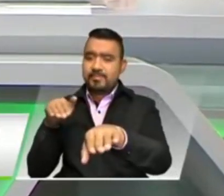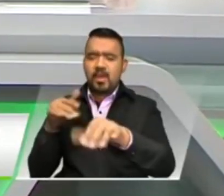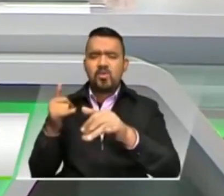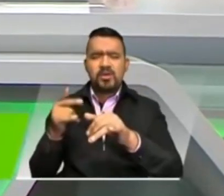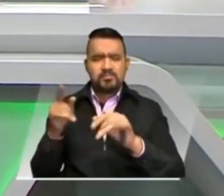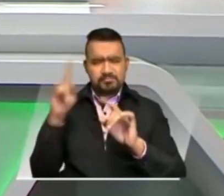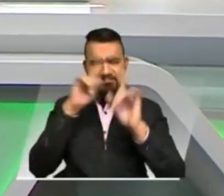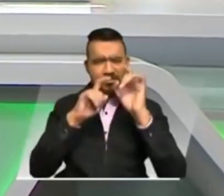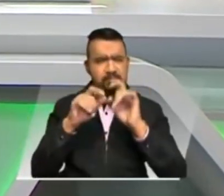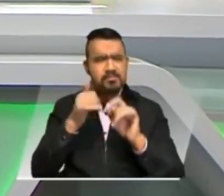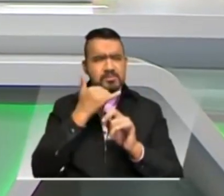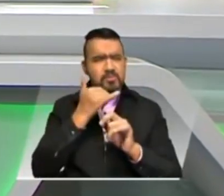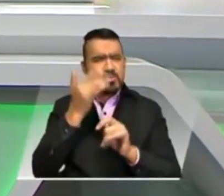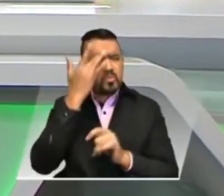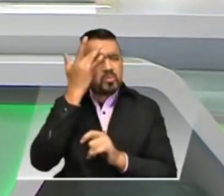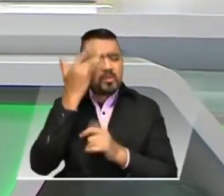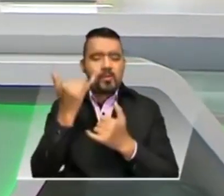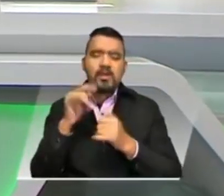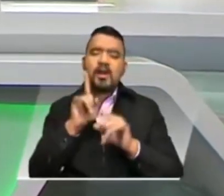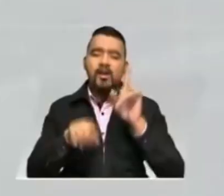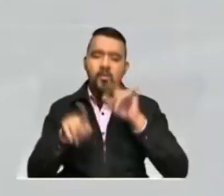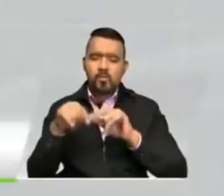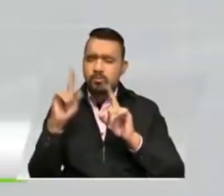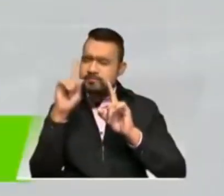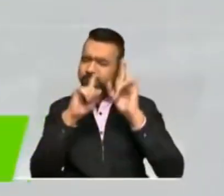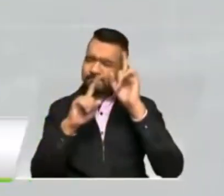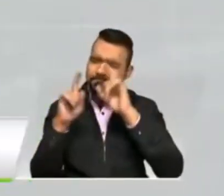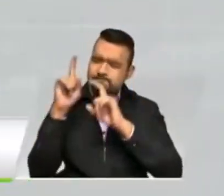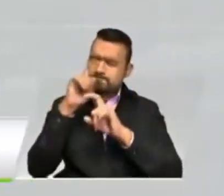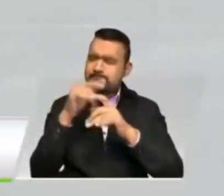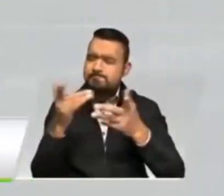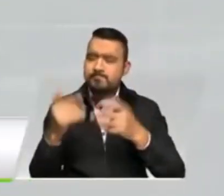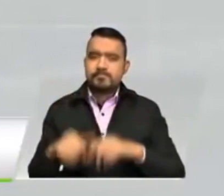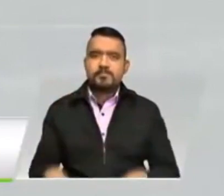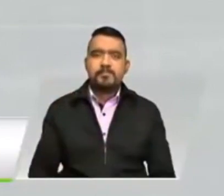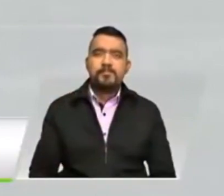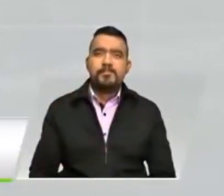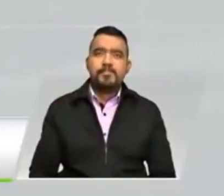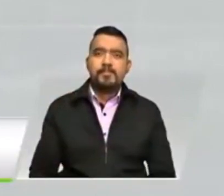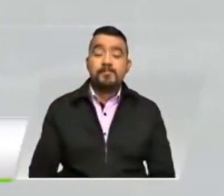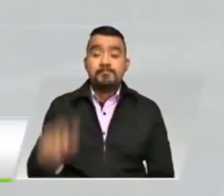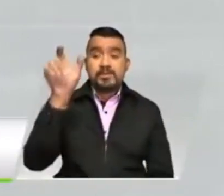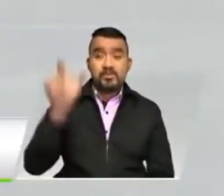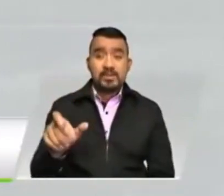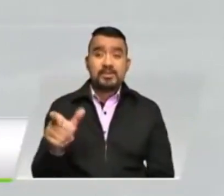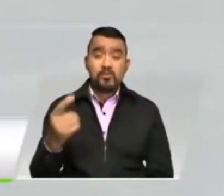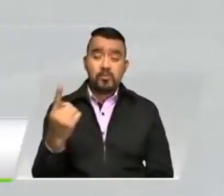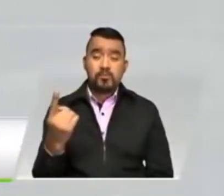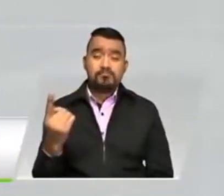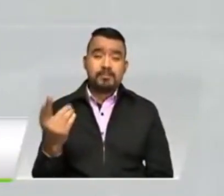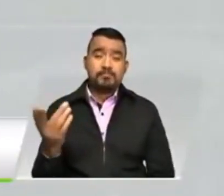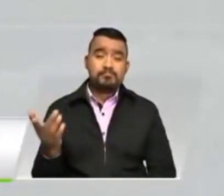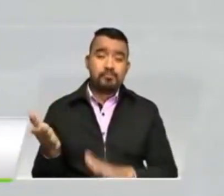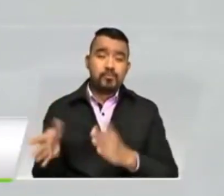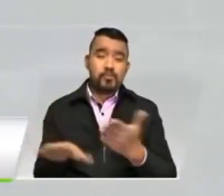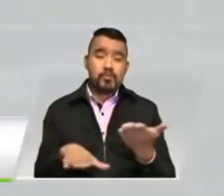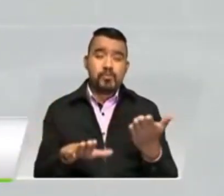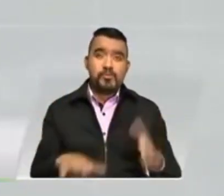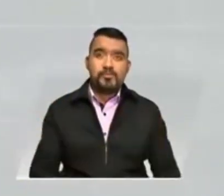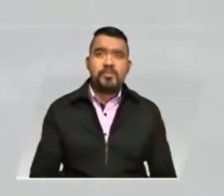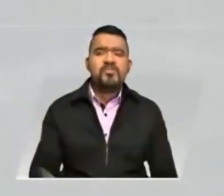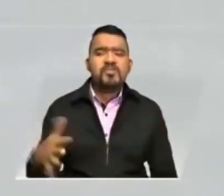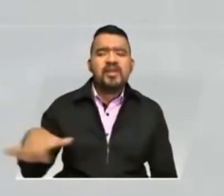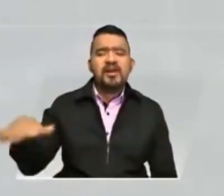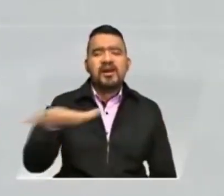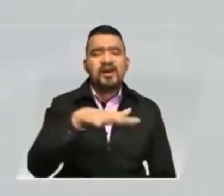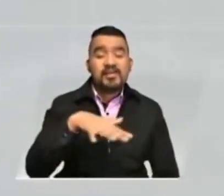las causas del siniestro. Un muerto es el saldo trágico de un accidente que ocurrió esta tarde en la doble calzada Bello